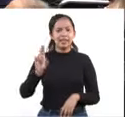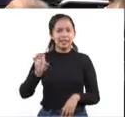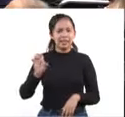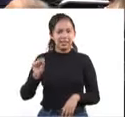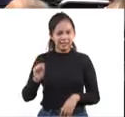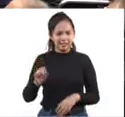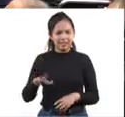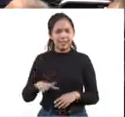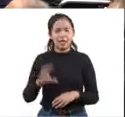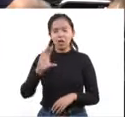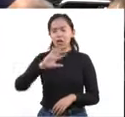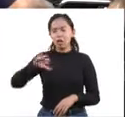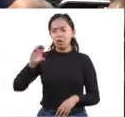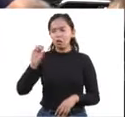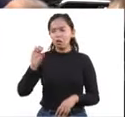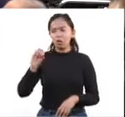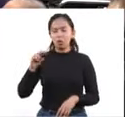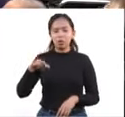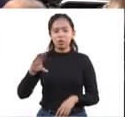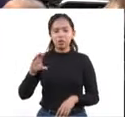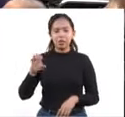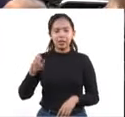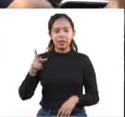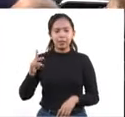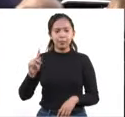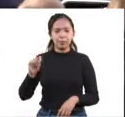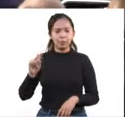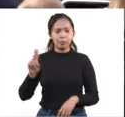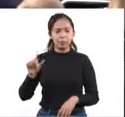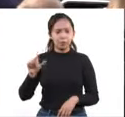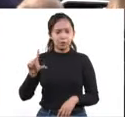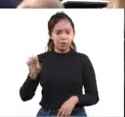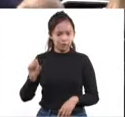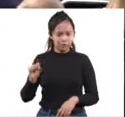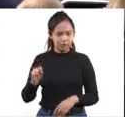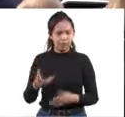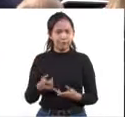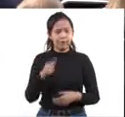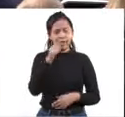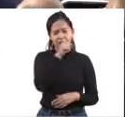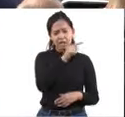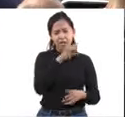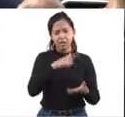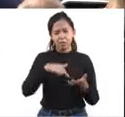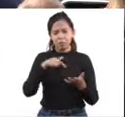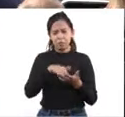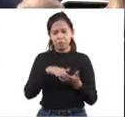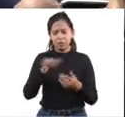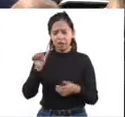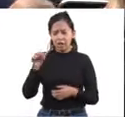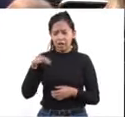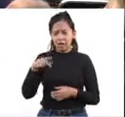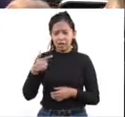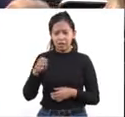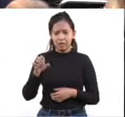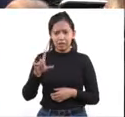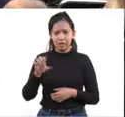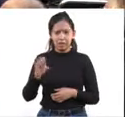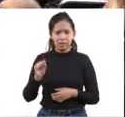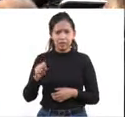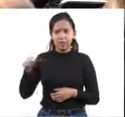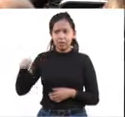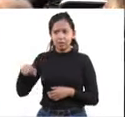conceptuales. ¿Cómo es posible que en Los Ángeles no saben de la Ciudad de México y en la Ciudad de